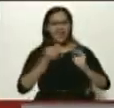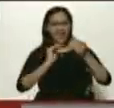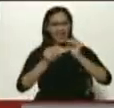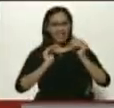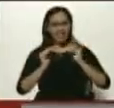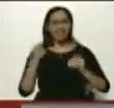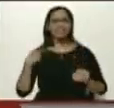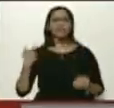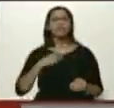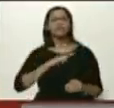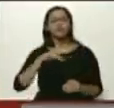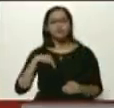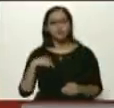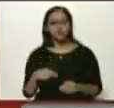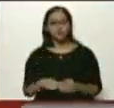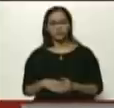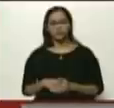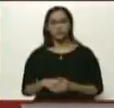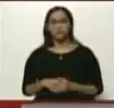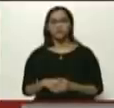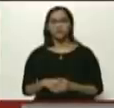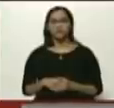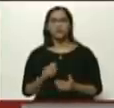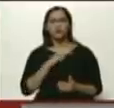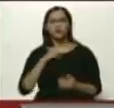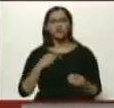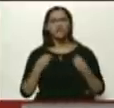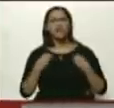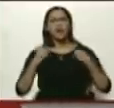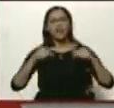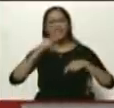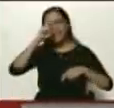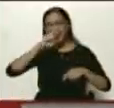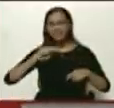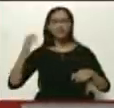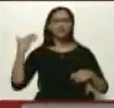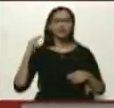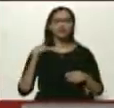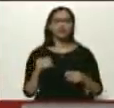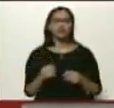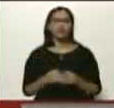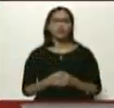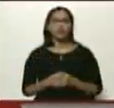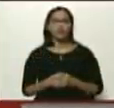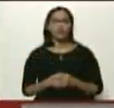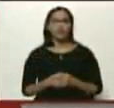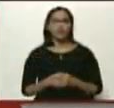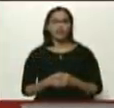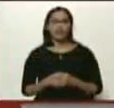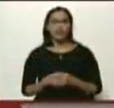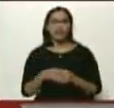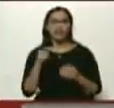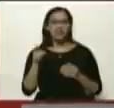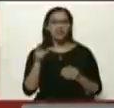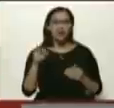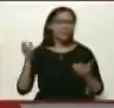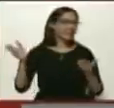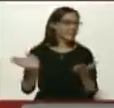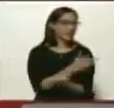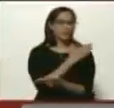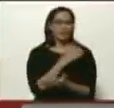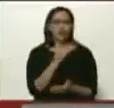tener. Eso lo vivimos aquí años, durante muchos años. Eso hay que erradicarlo